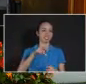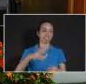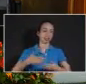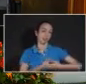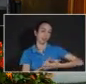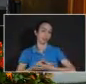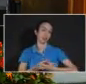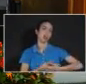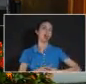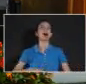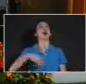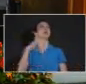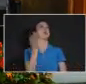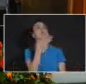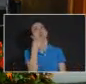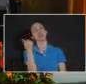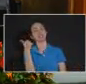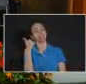traiga.